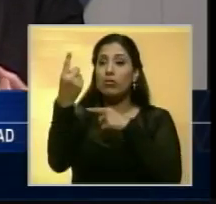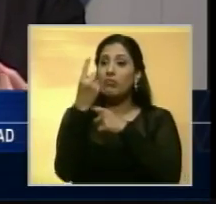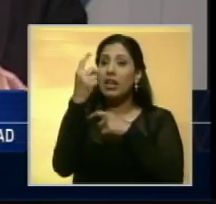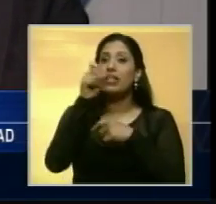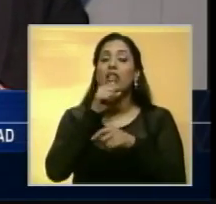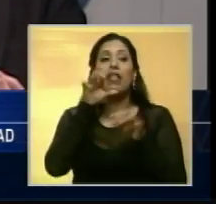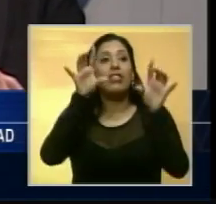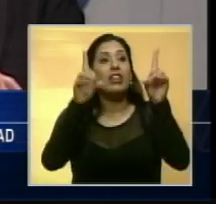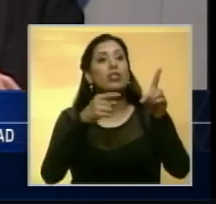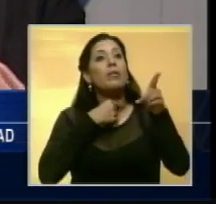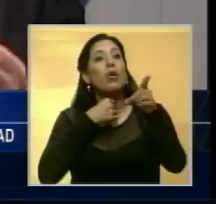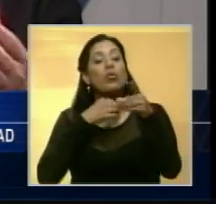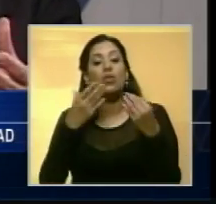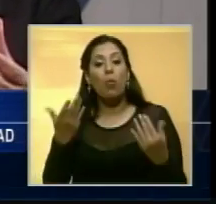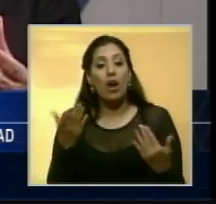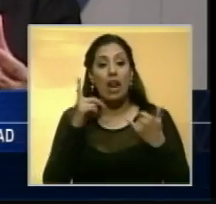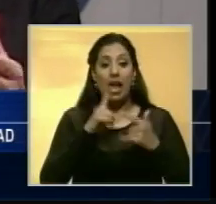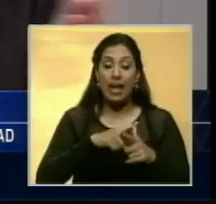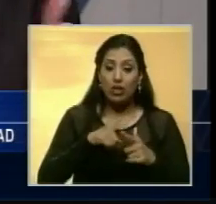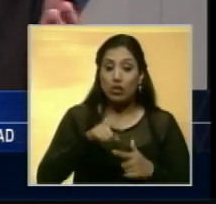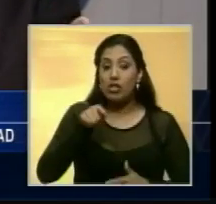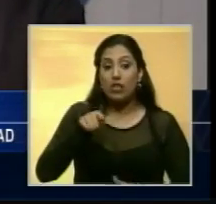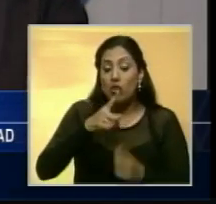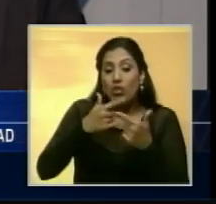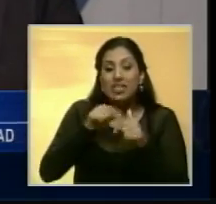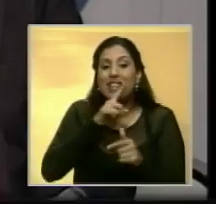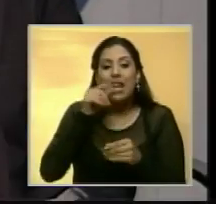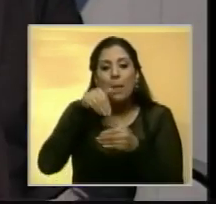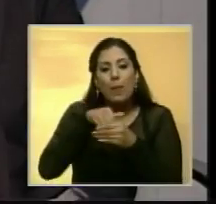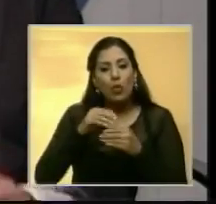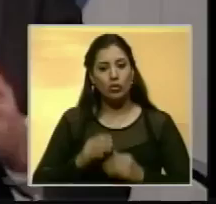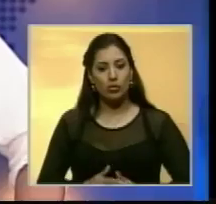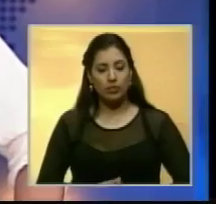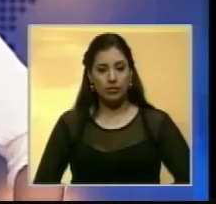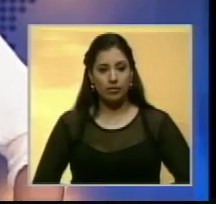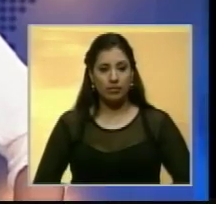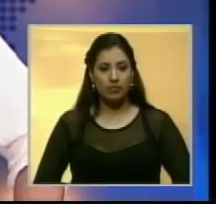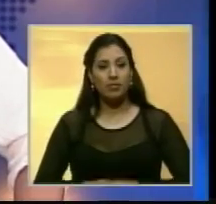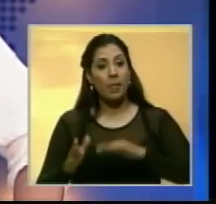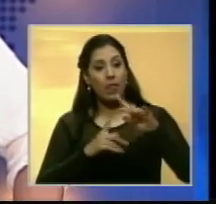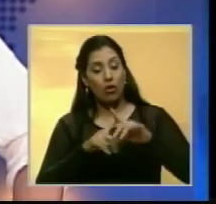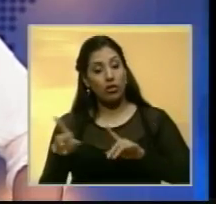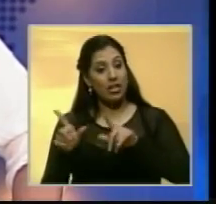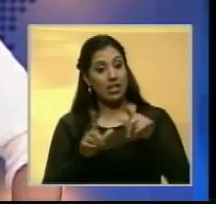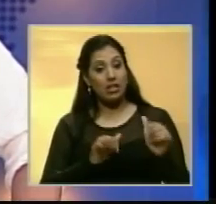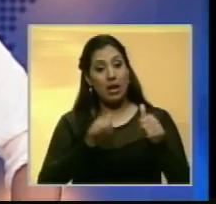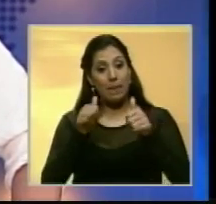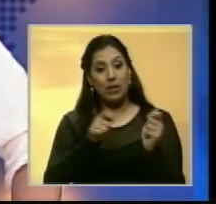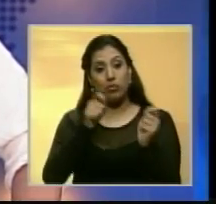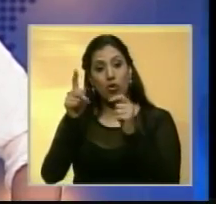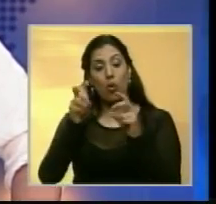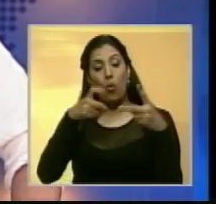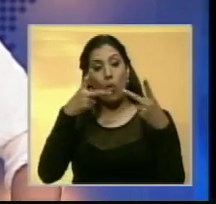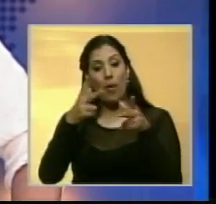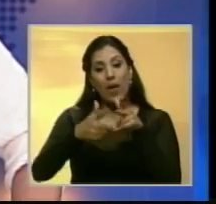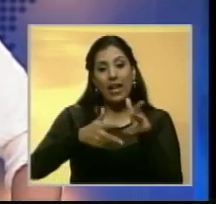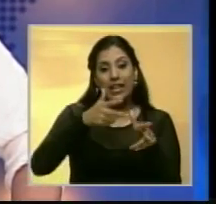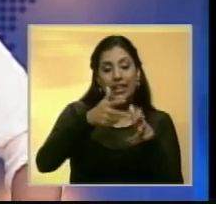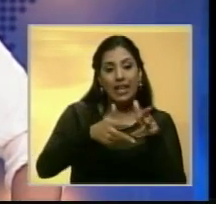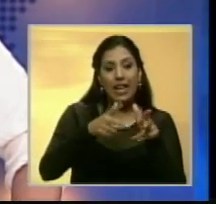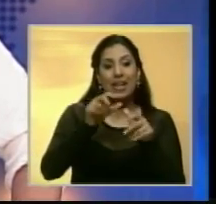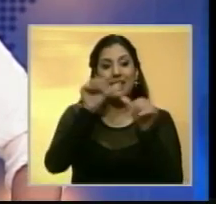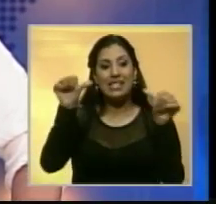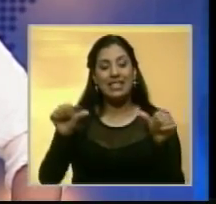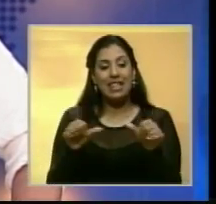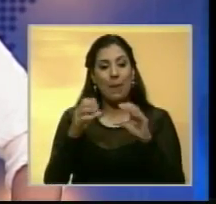los gobierna y hasta cuándo los gobierna. Y eso no es otra cosa que una elección. Y ya inició el traslado del nuevo tren Metrópolis para el